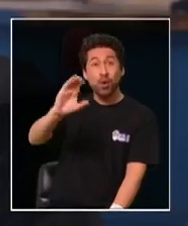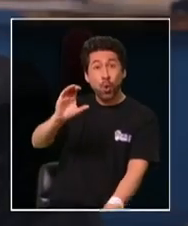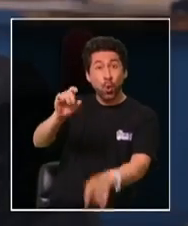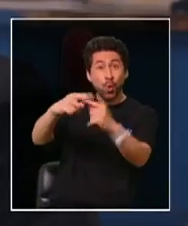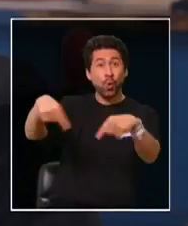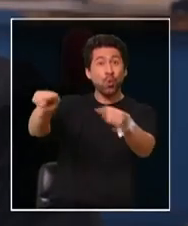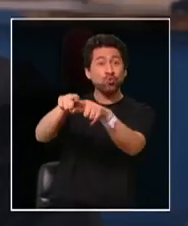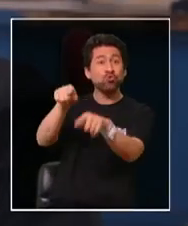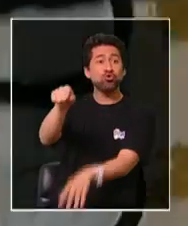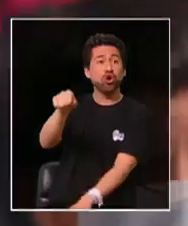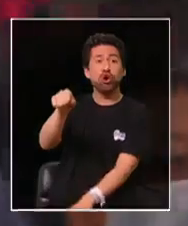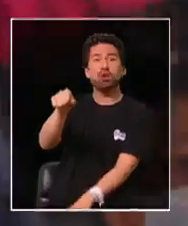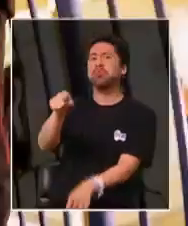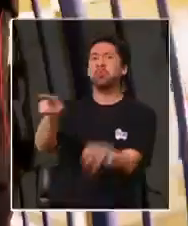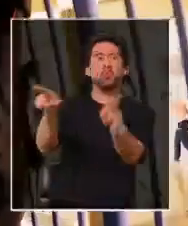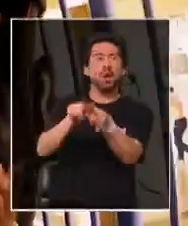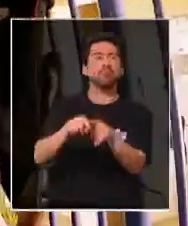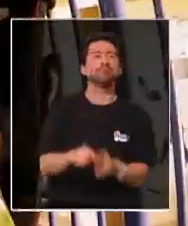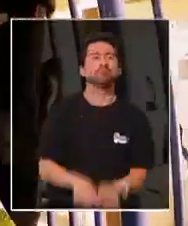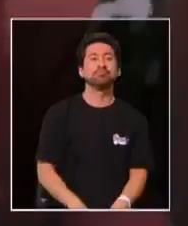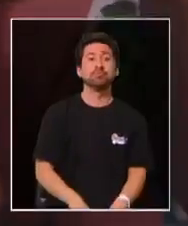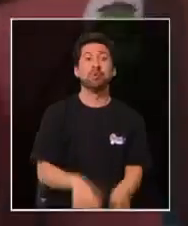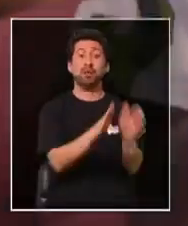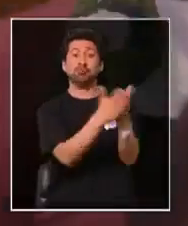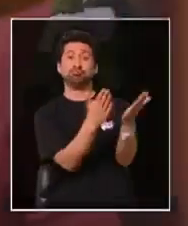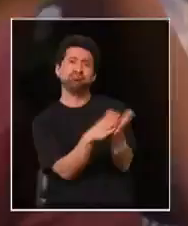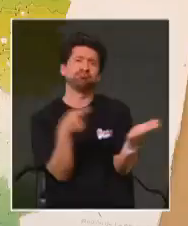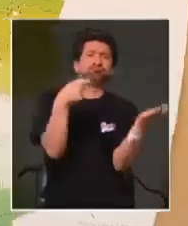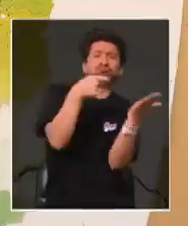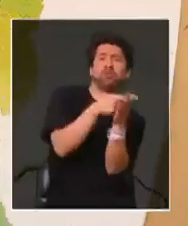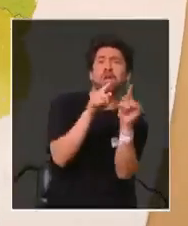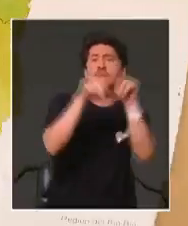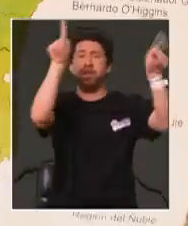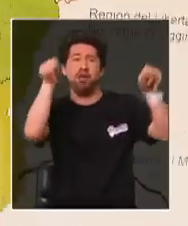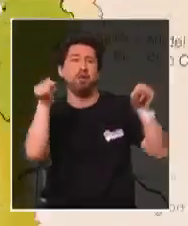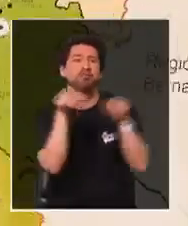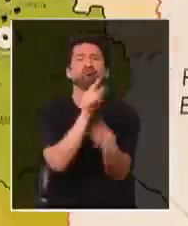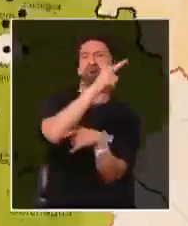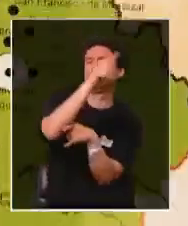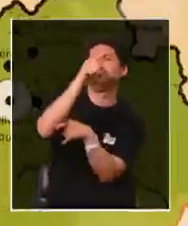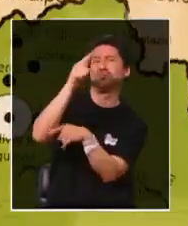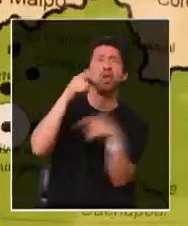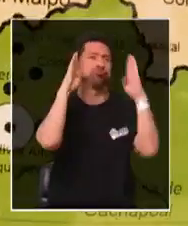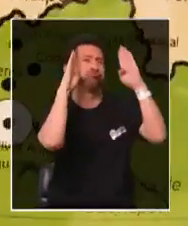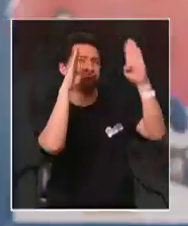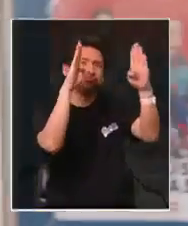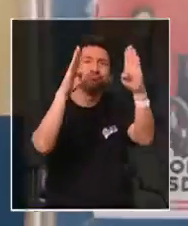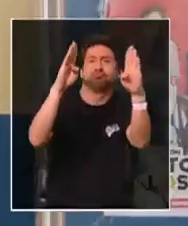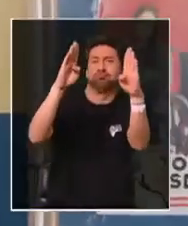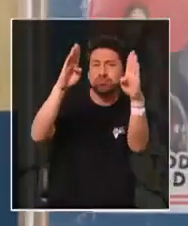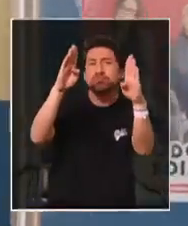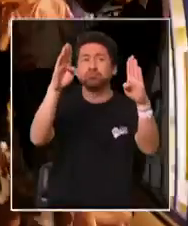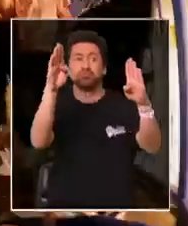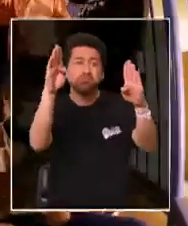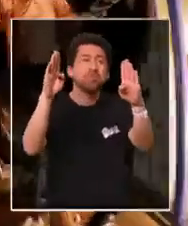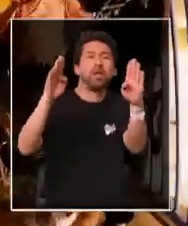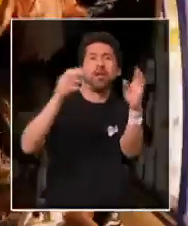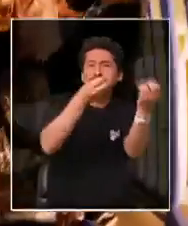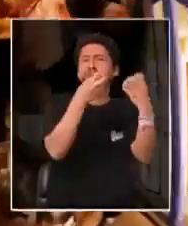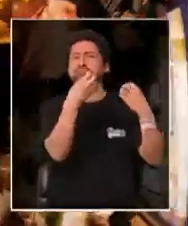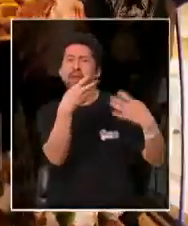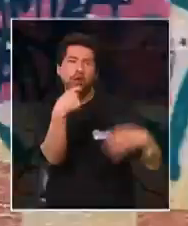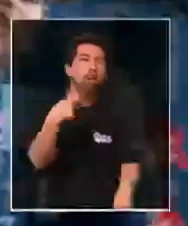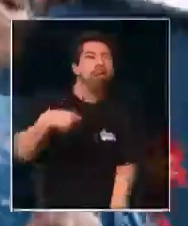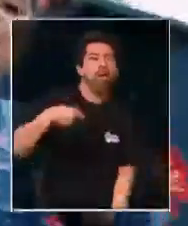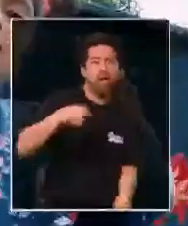encontré que son todo para mí también sacamos los cuadernos vit frente al pizarrón pongo atención a las clases Al respecto porque aquí me enseñaron los valores